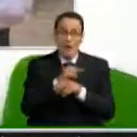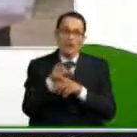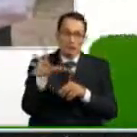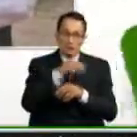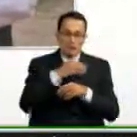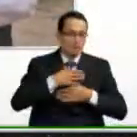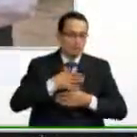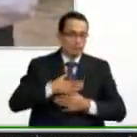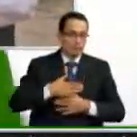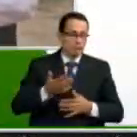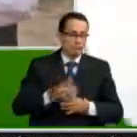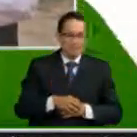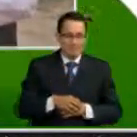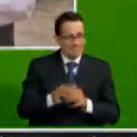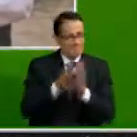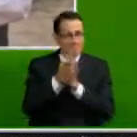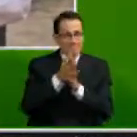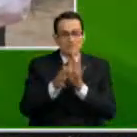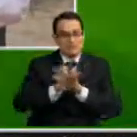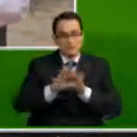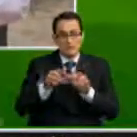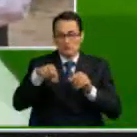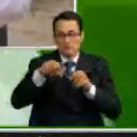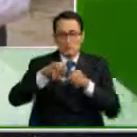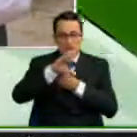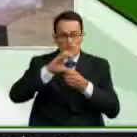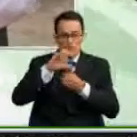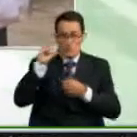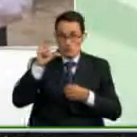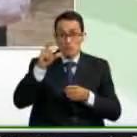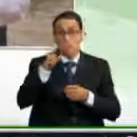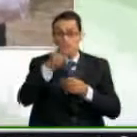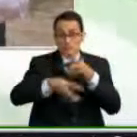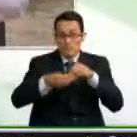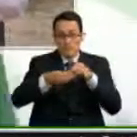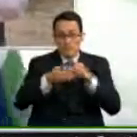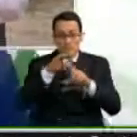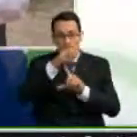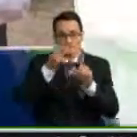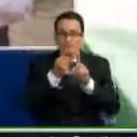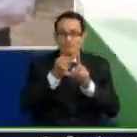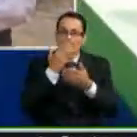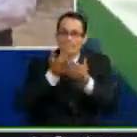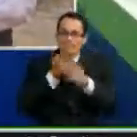todos los viajeros. Es toda la información que tenemos desde la ciudad de Cúcuta. Continúen ustedes con más Oriente Noticias. Muy buenas tardes.